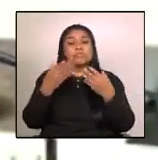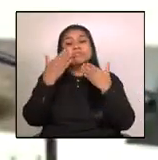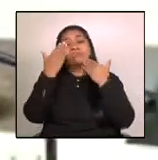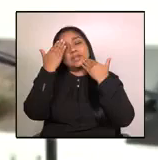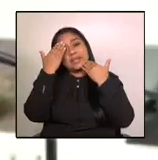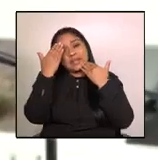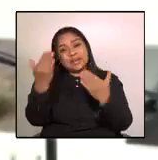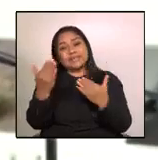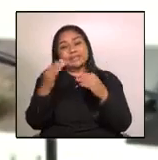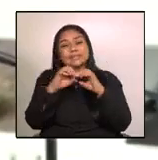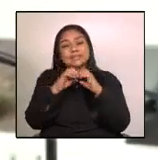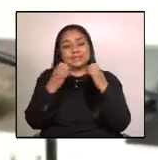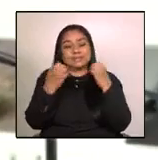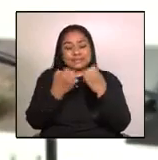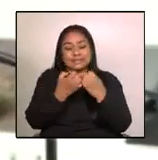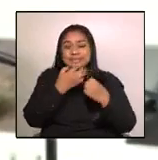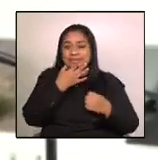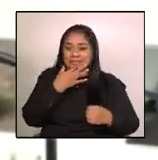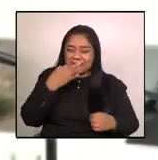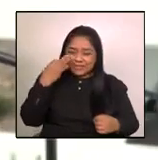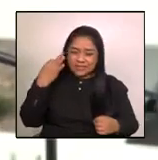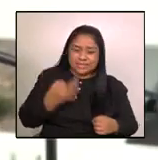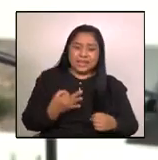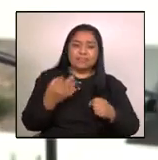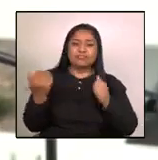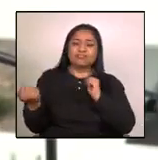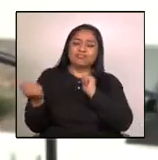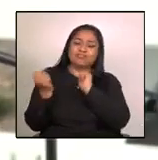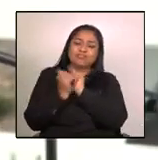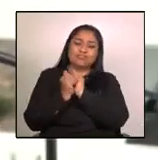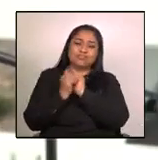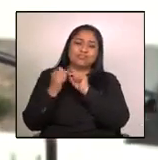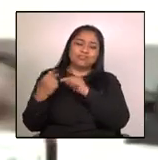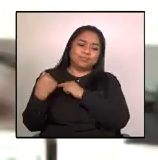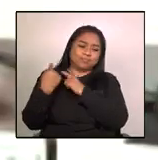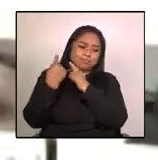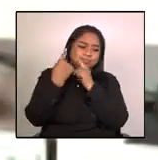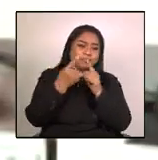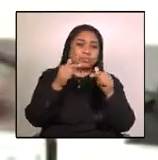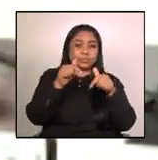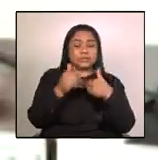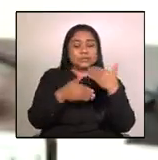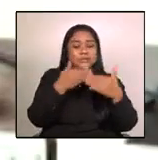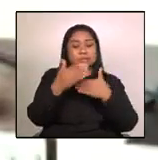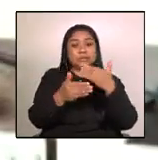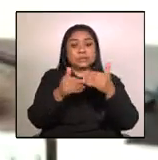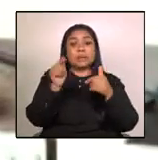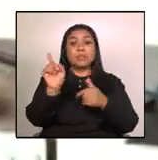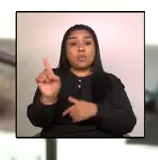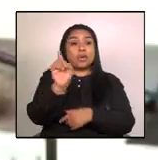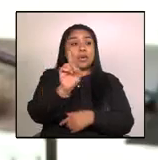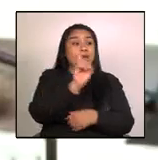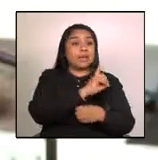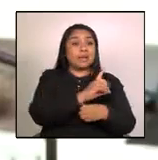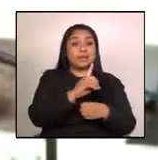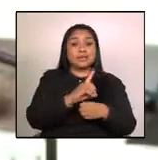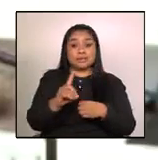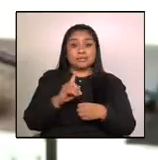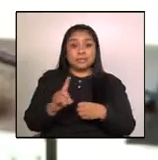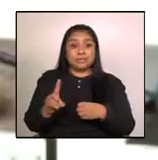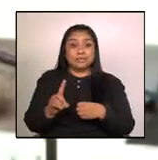al equipo que realmente me ha acompañado en todo este caminar por cada uno de los